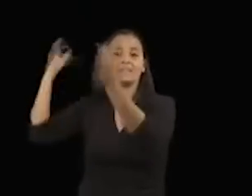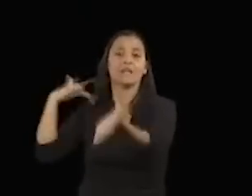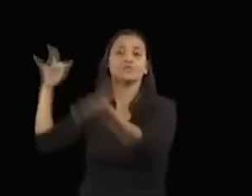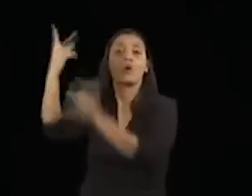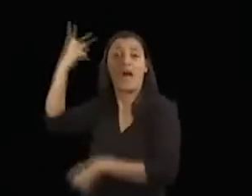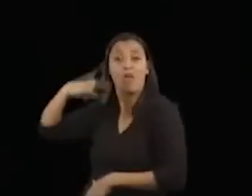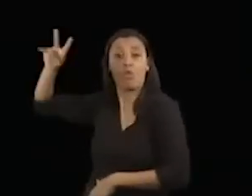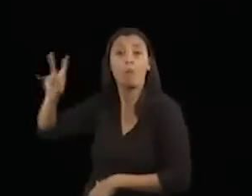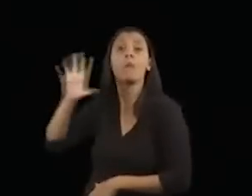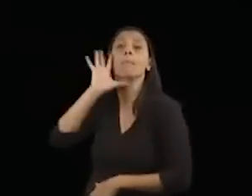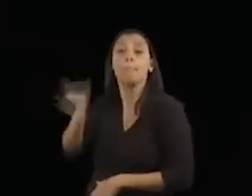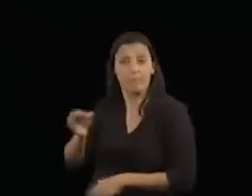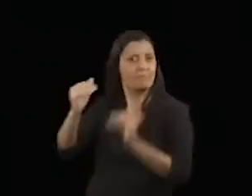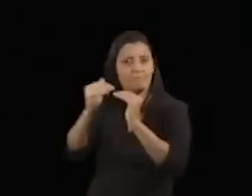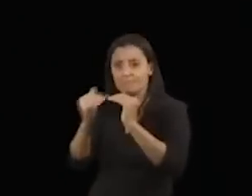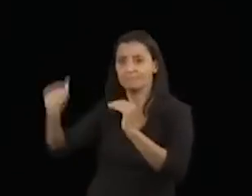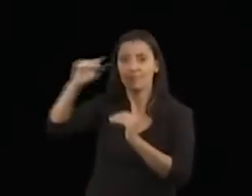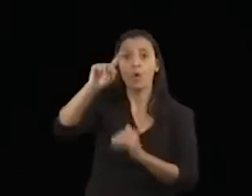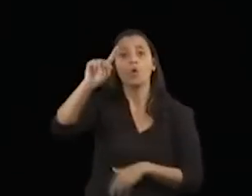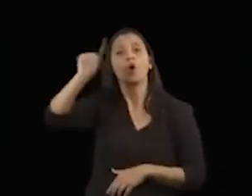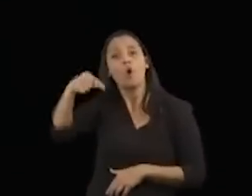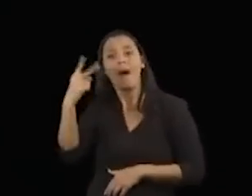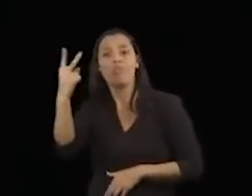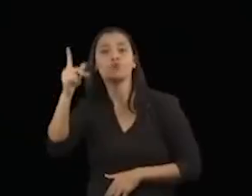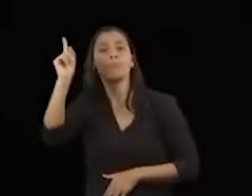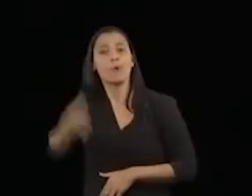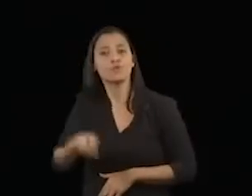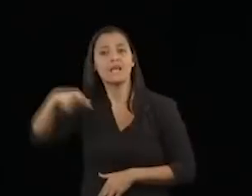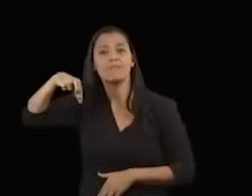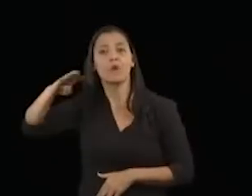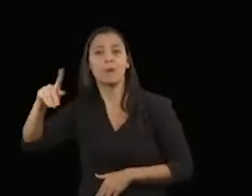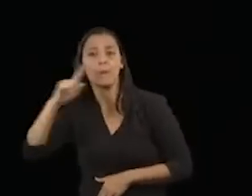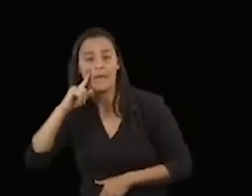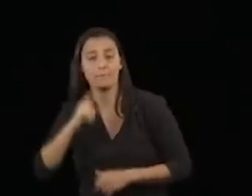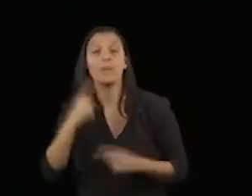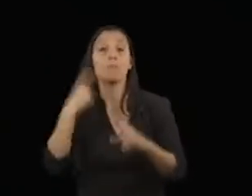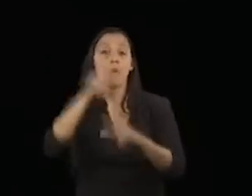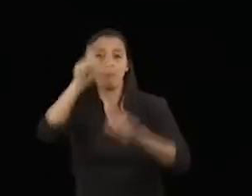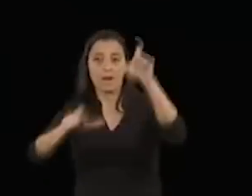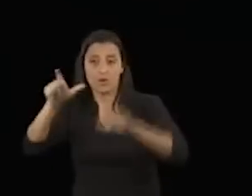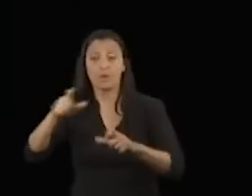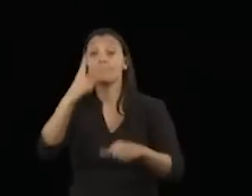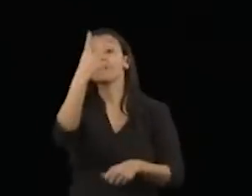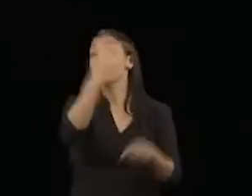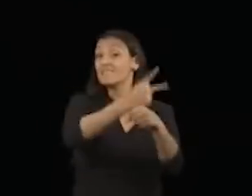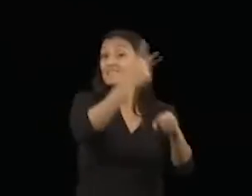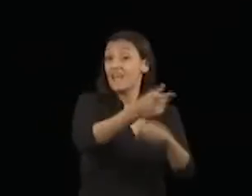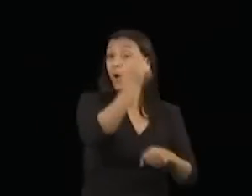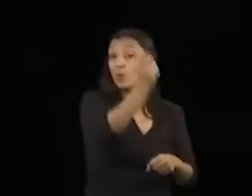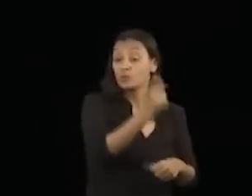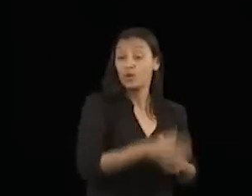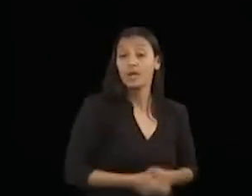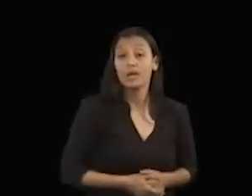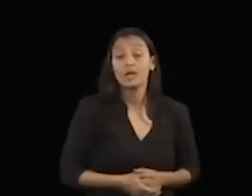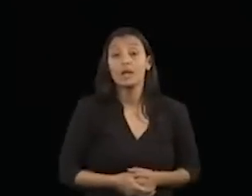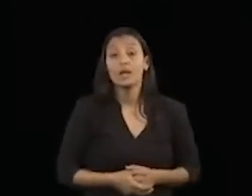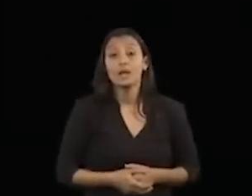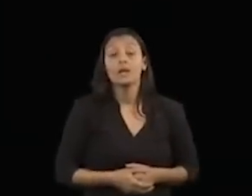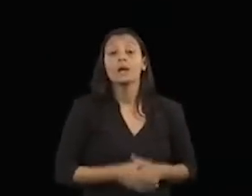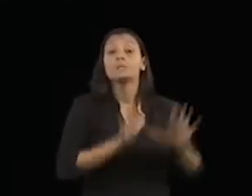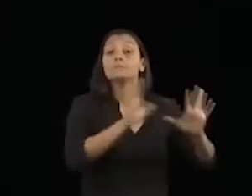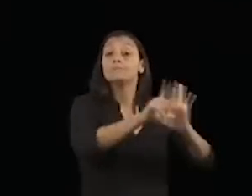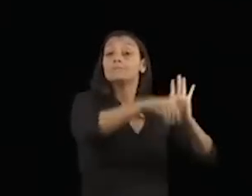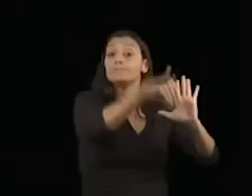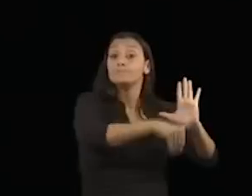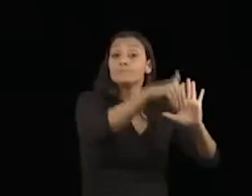que crecía el PBI per cápita al 1,2%. El segundo en lograrlo, arrancando en 1839, que tardó 47 años,